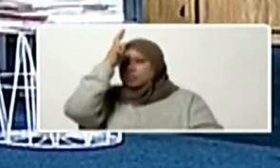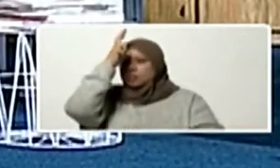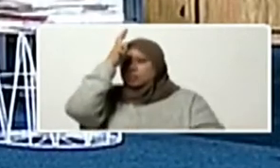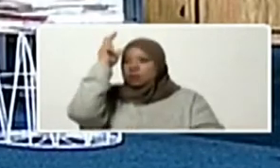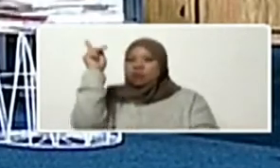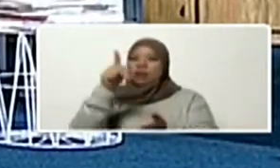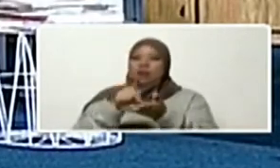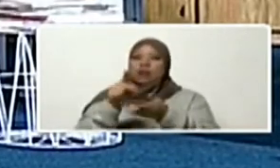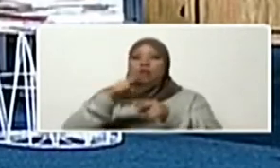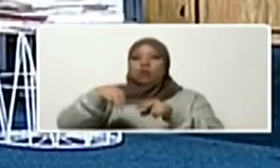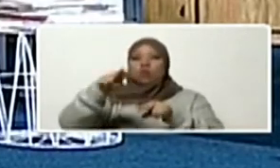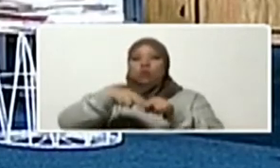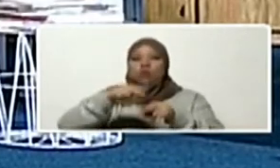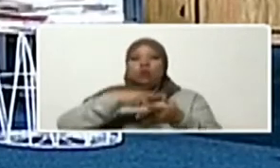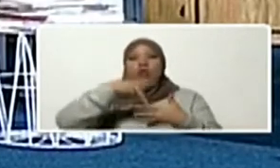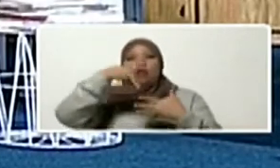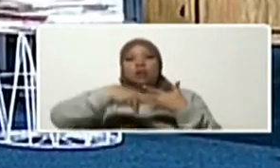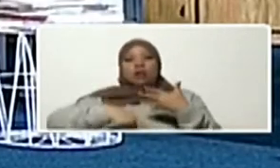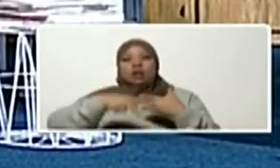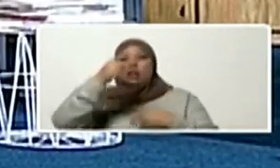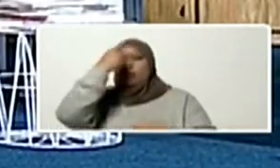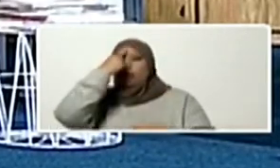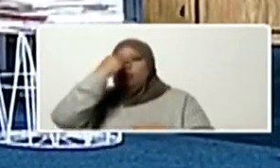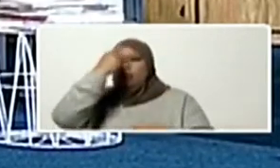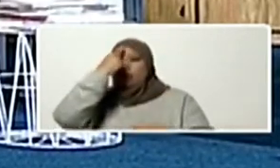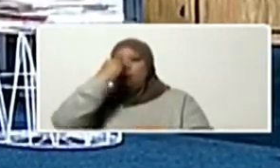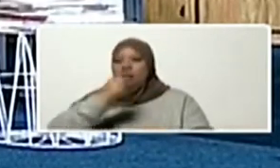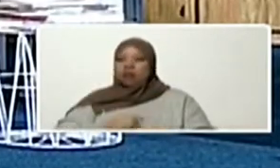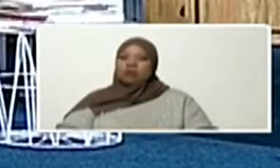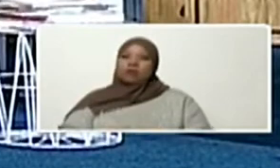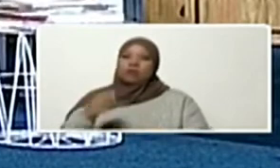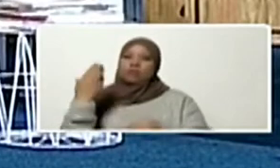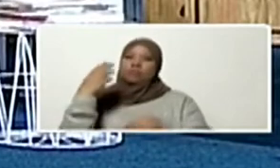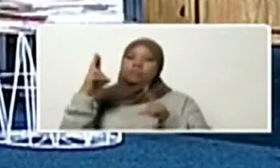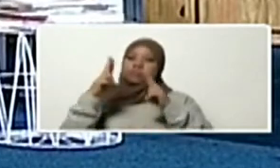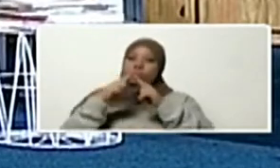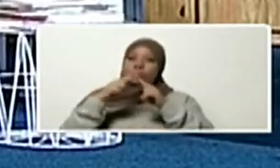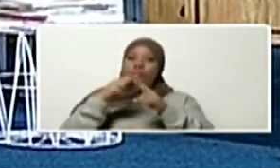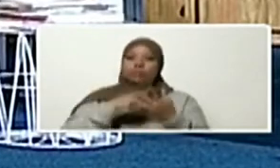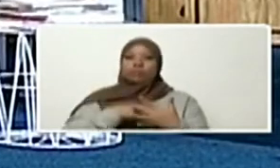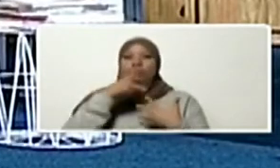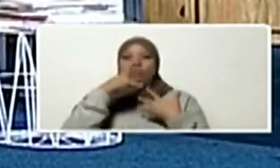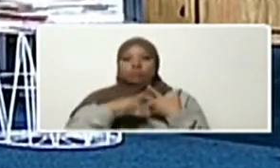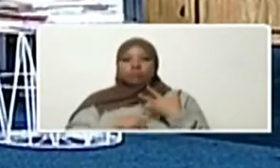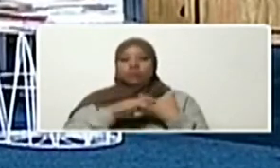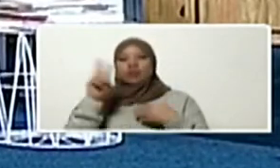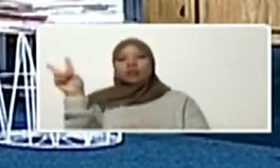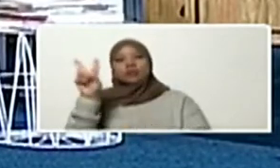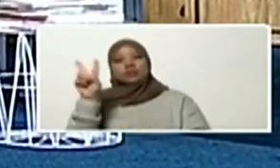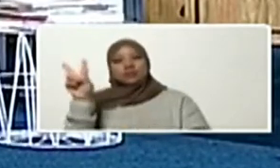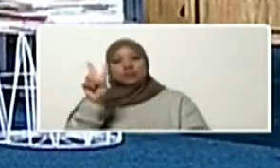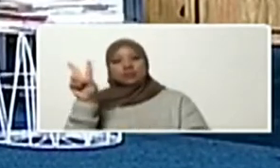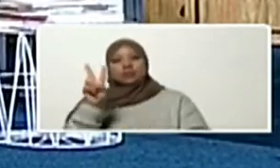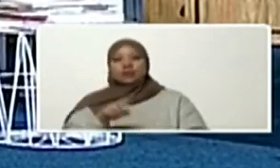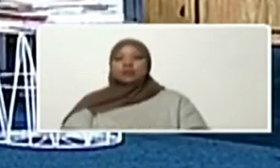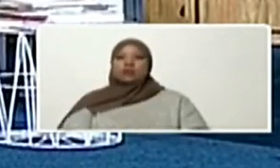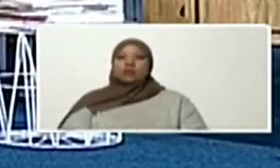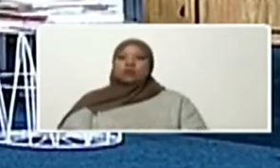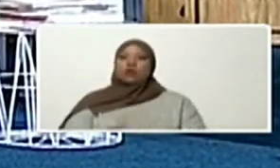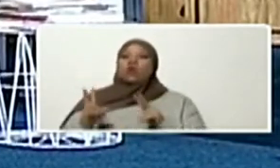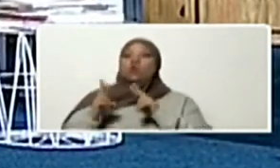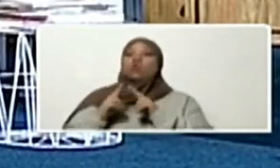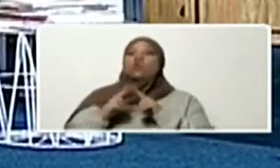y la propuesta que nos trae esta niña de 11 años, que conoce la causa de Venezuela, que conoce nuestra